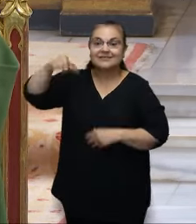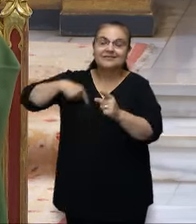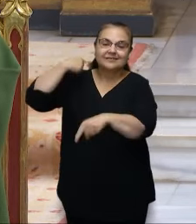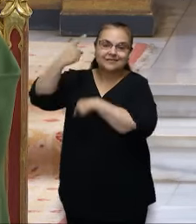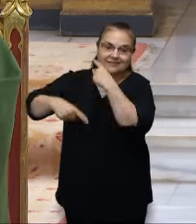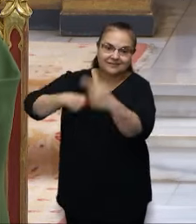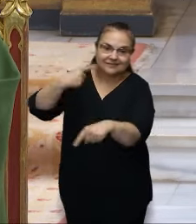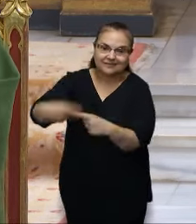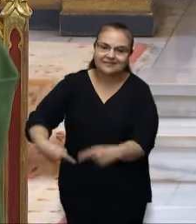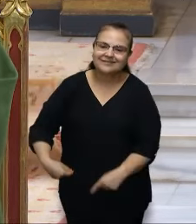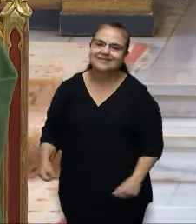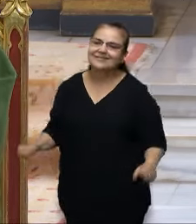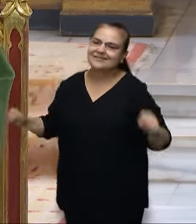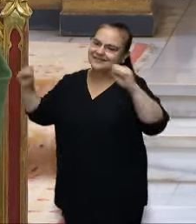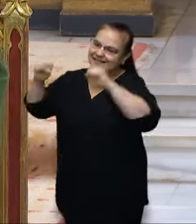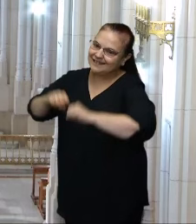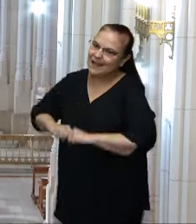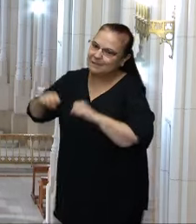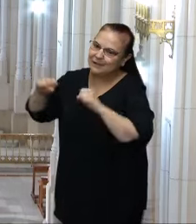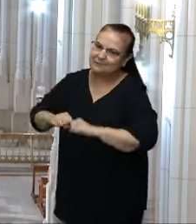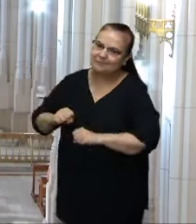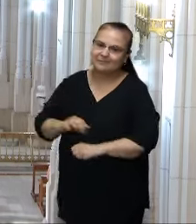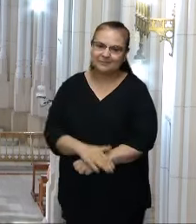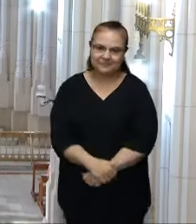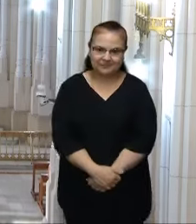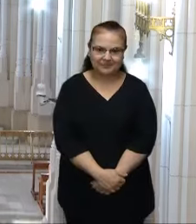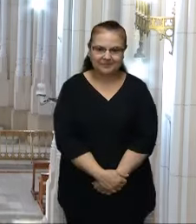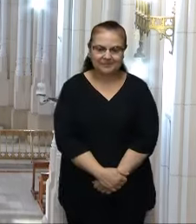Dios por los siglos de los